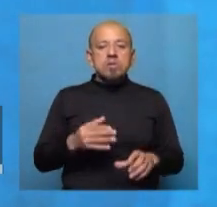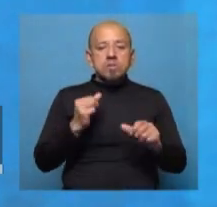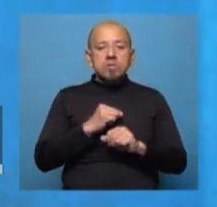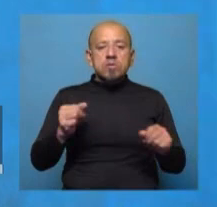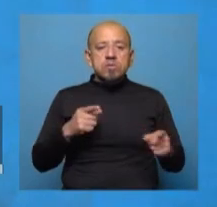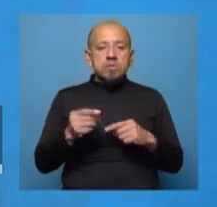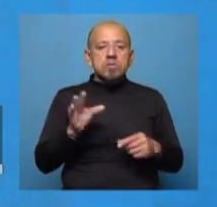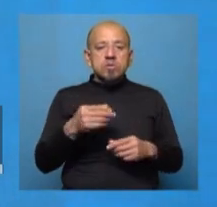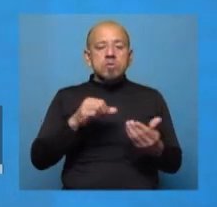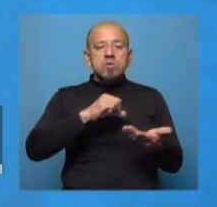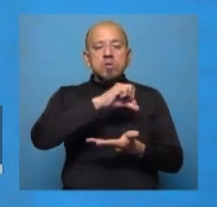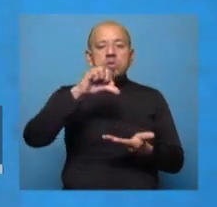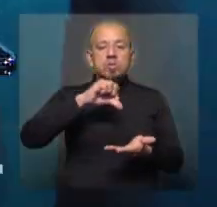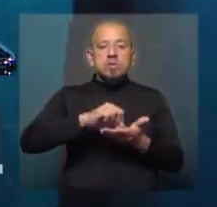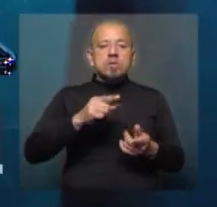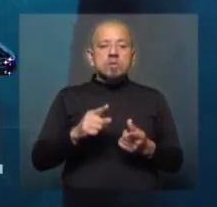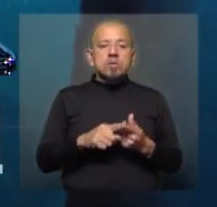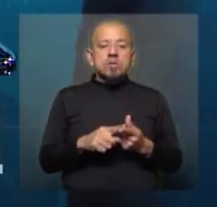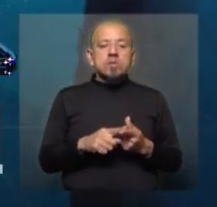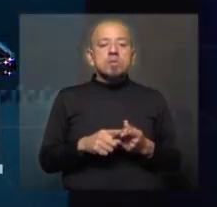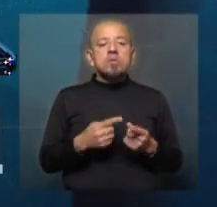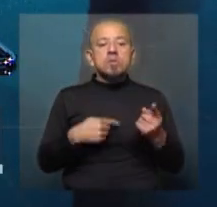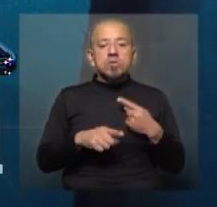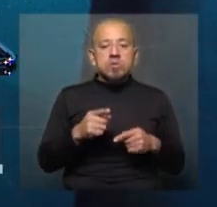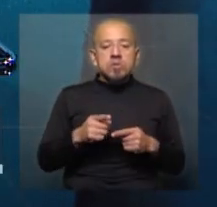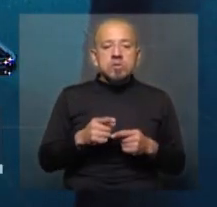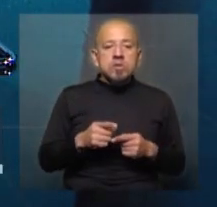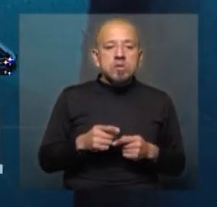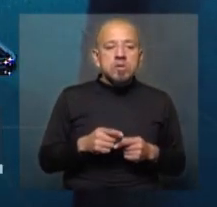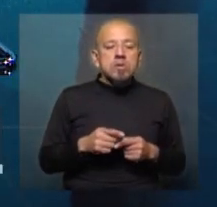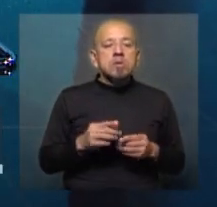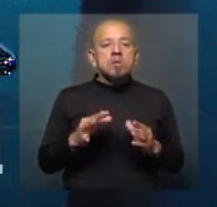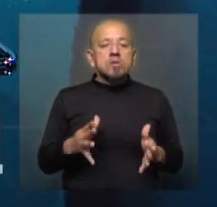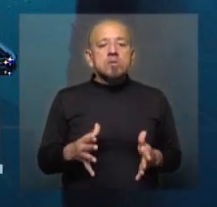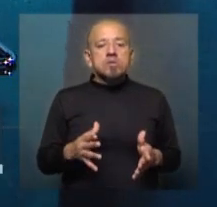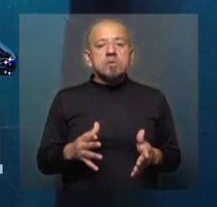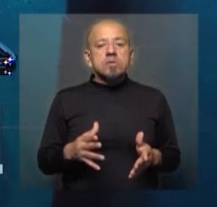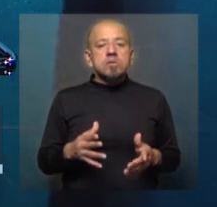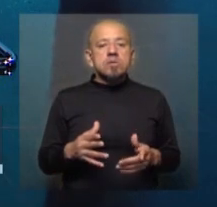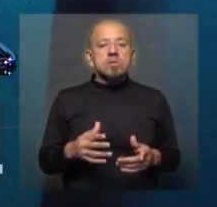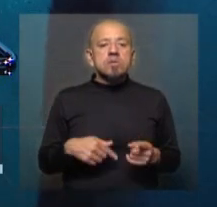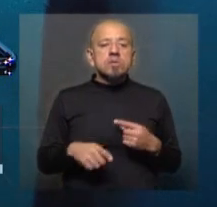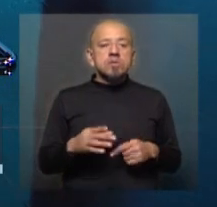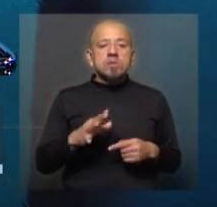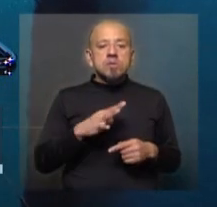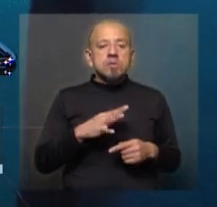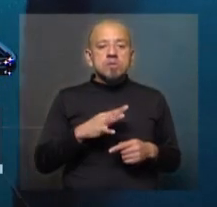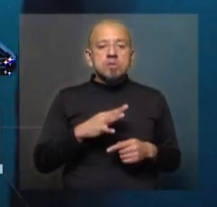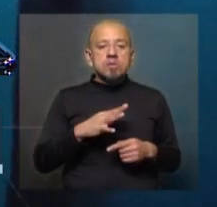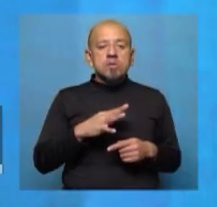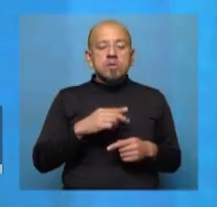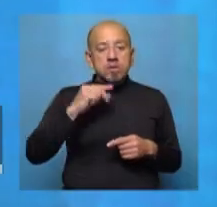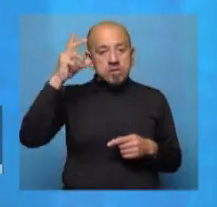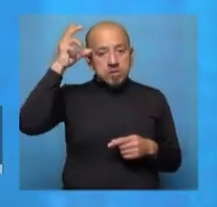poner todos los países en juego Así que esos son un poco los antecedentes a partir de que de que tabar Vázquez hace este